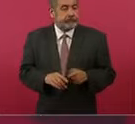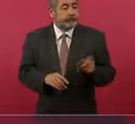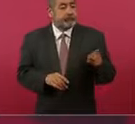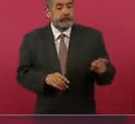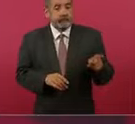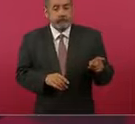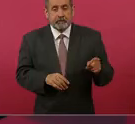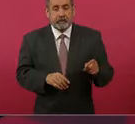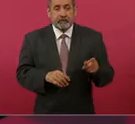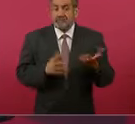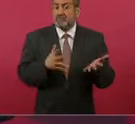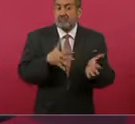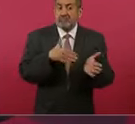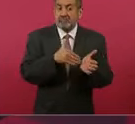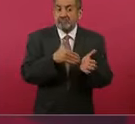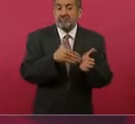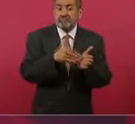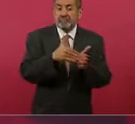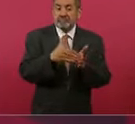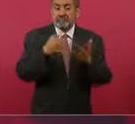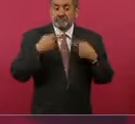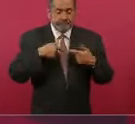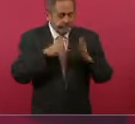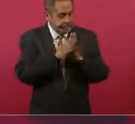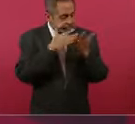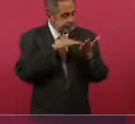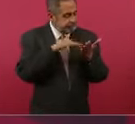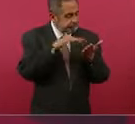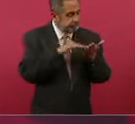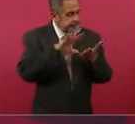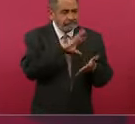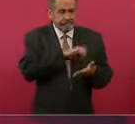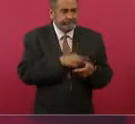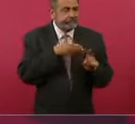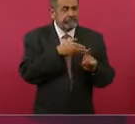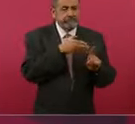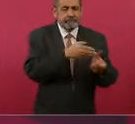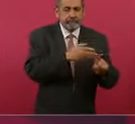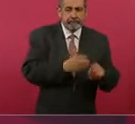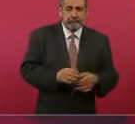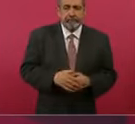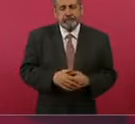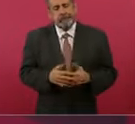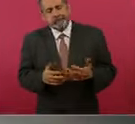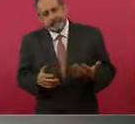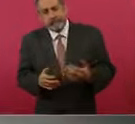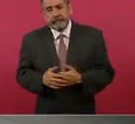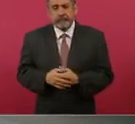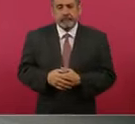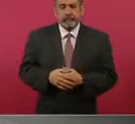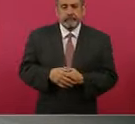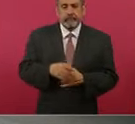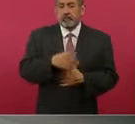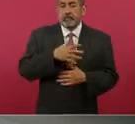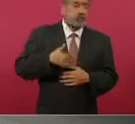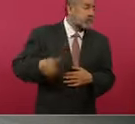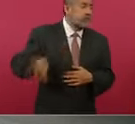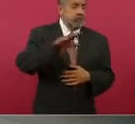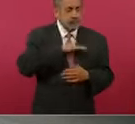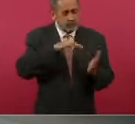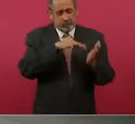hay millones de mexicanos, bueno, no todos tienen oportunidad de leer este periódico,